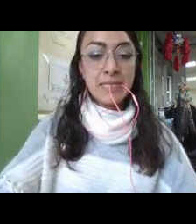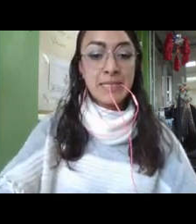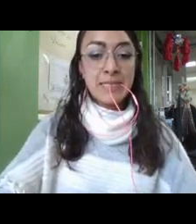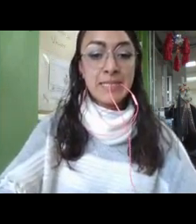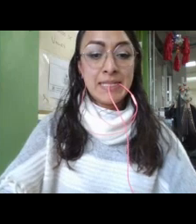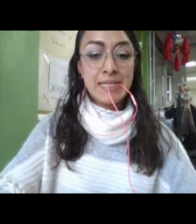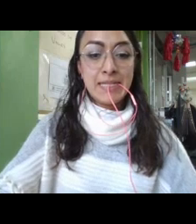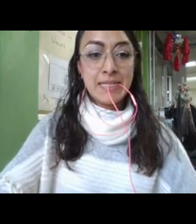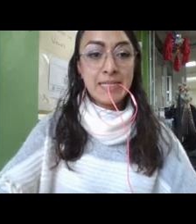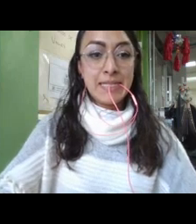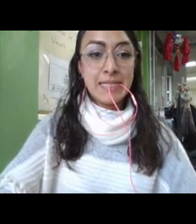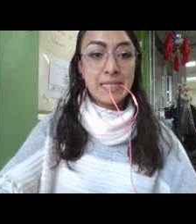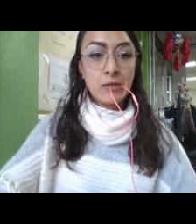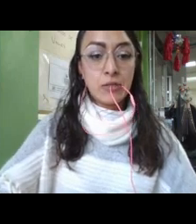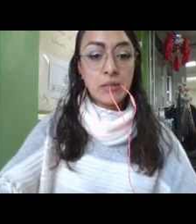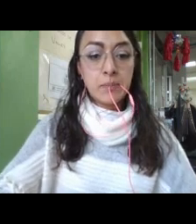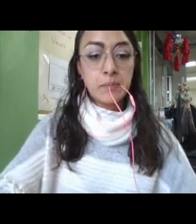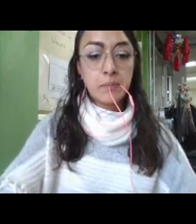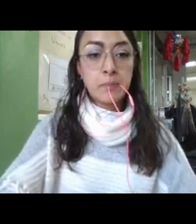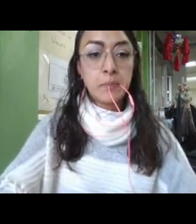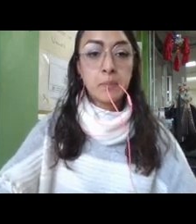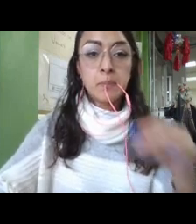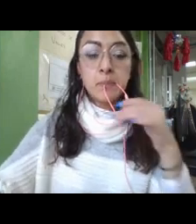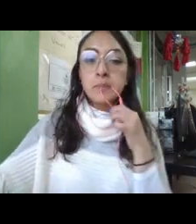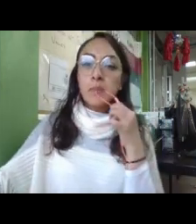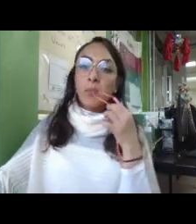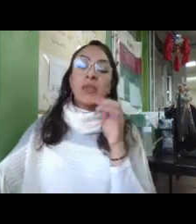Ana va a la tienda en la noche.